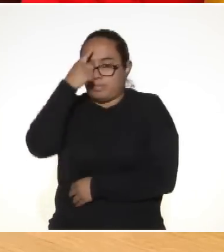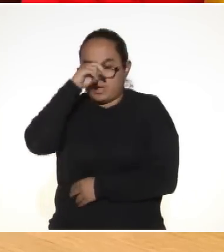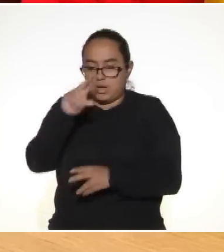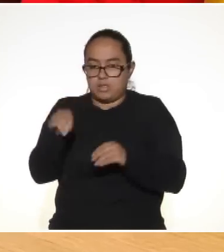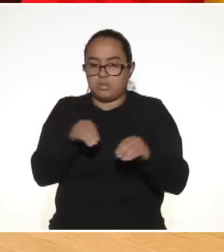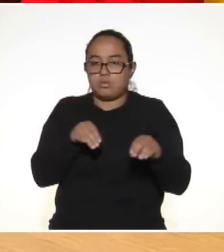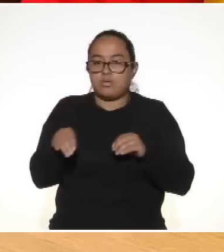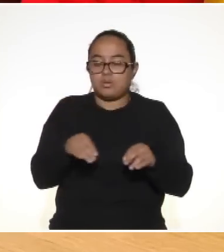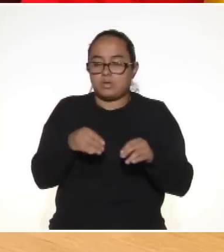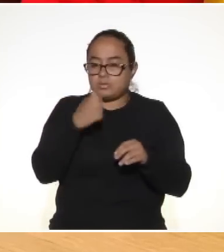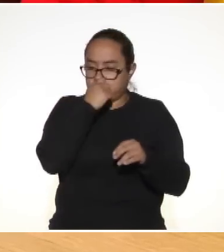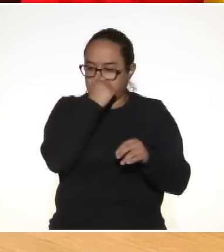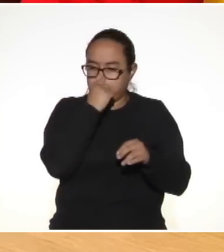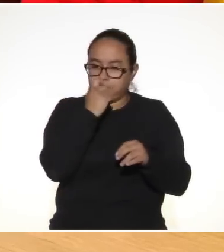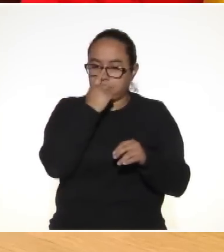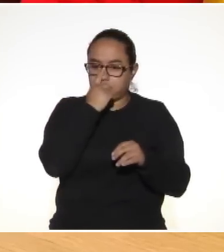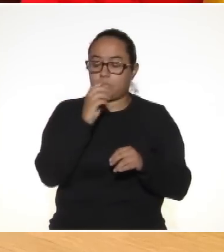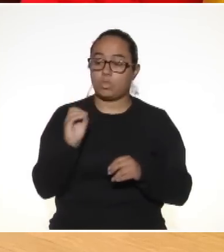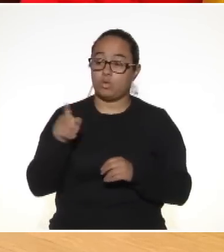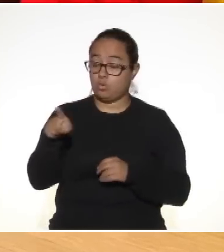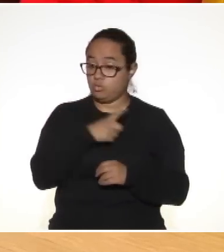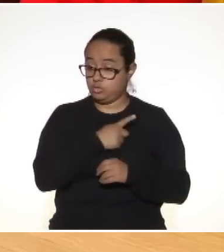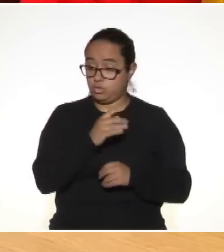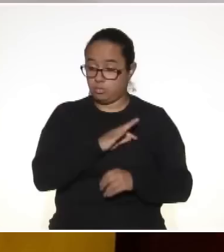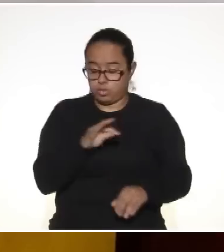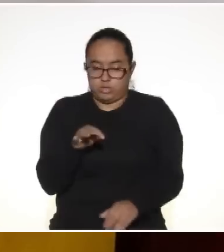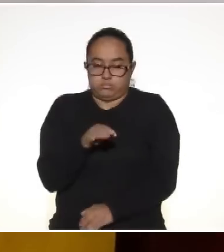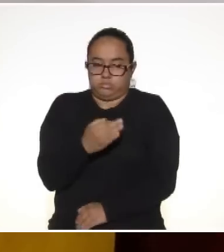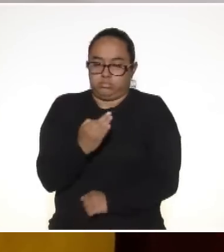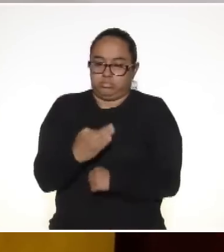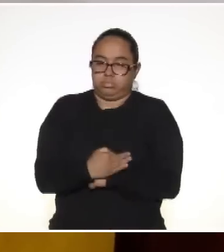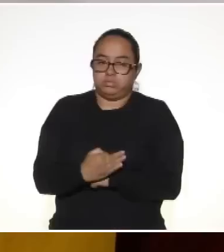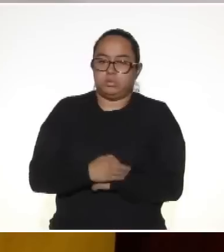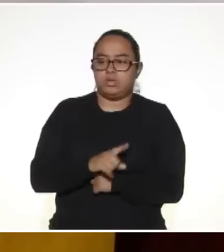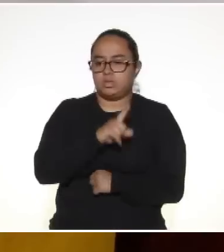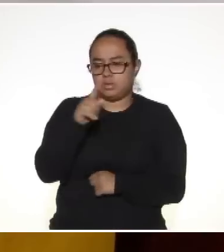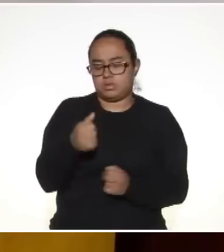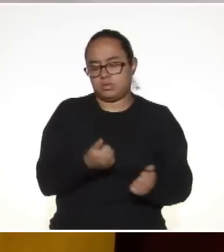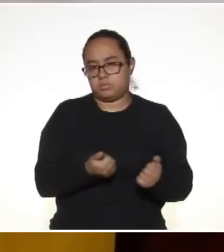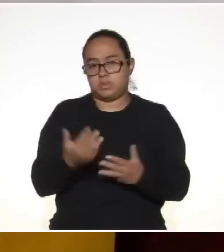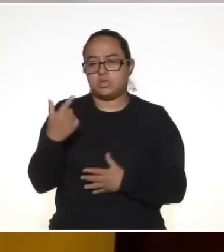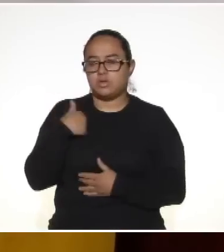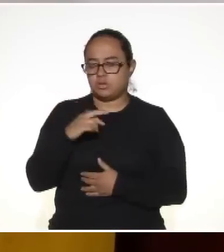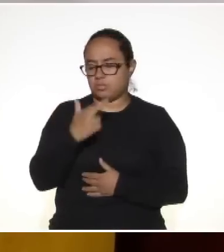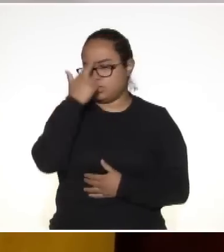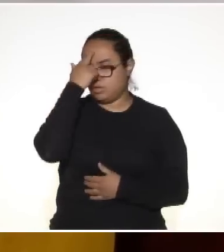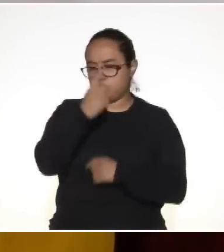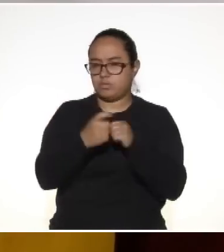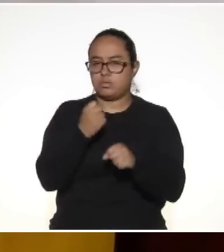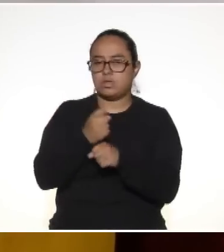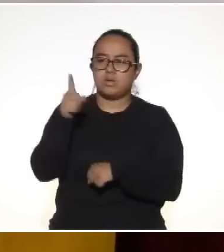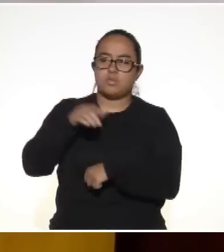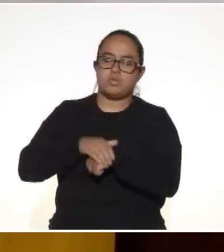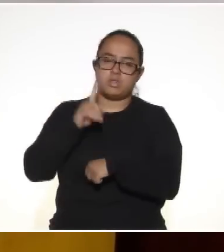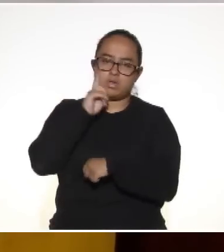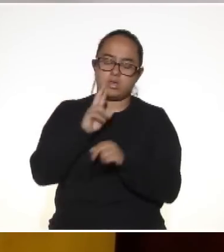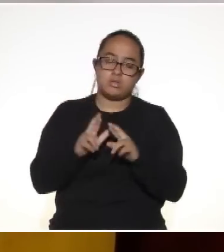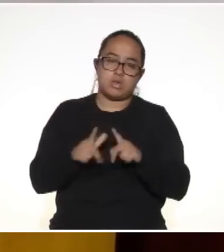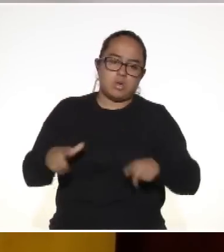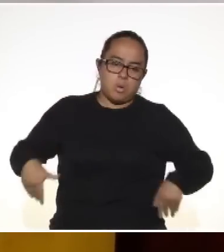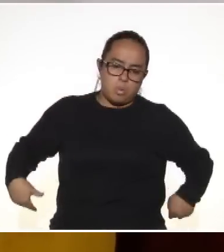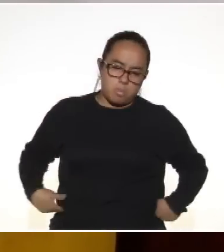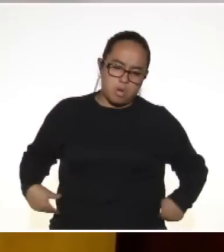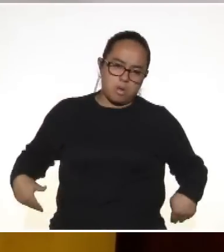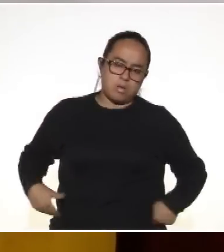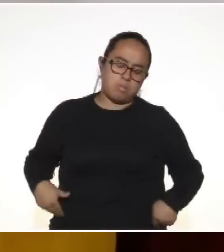puede inmovilizar, esa persona se va a proteger y de ahí llevártelo. Yo recuerdo un caso que tuve el año pasado, se cayó una amiga y se rompió la cadera.